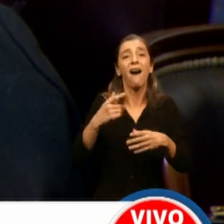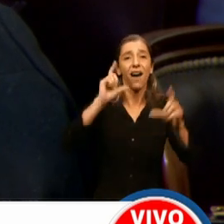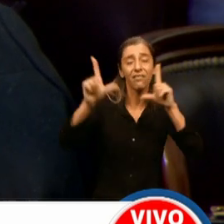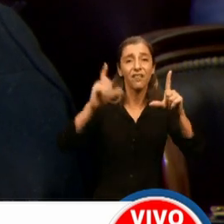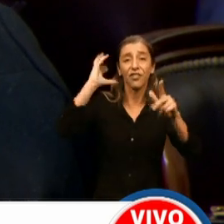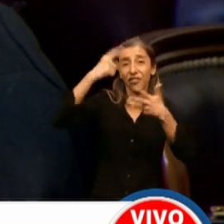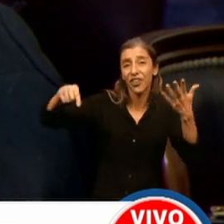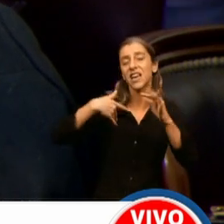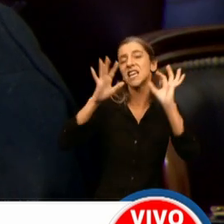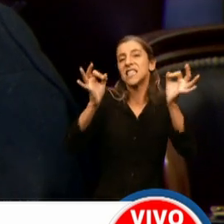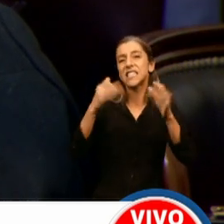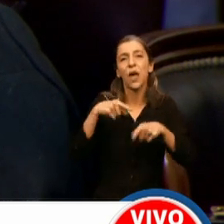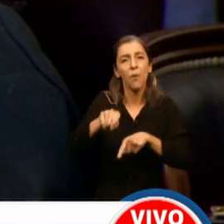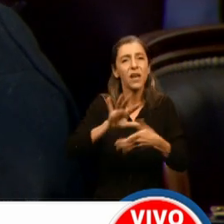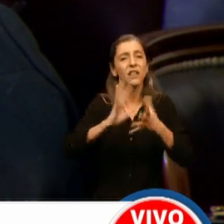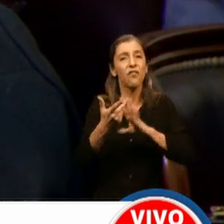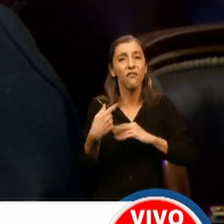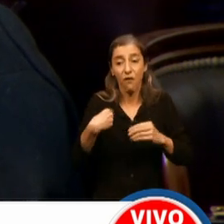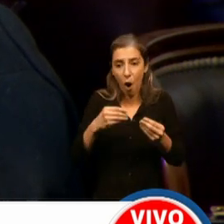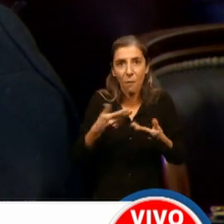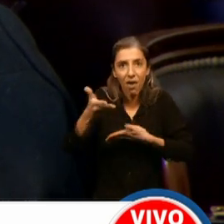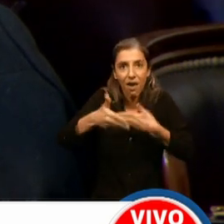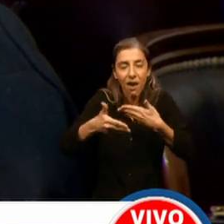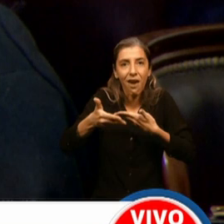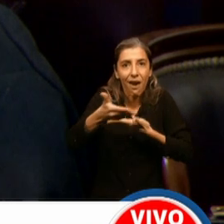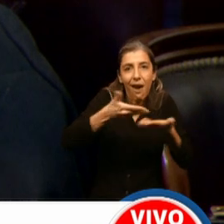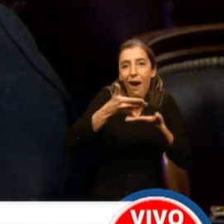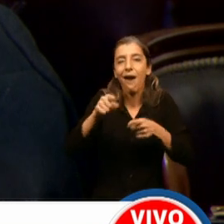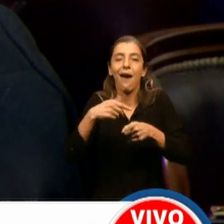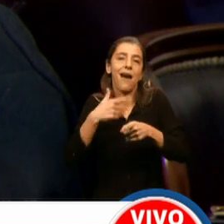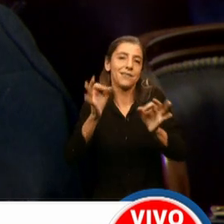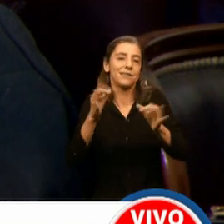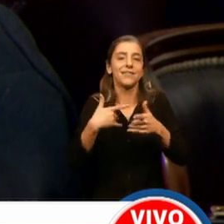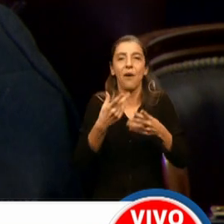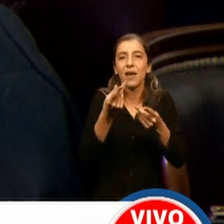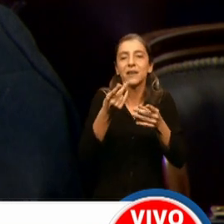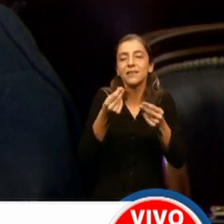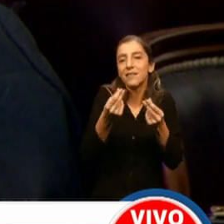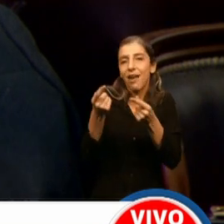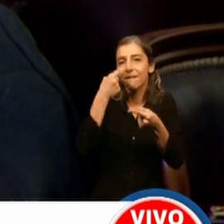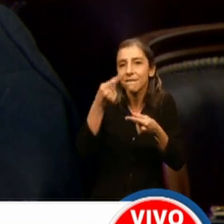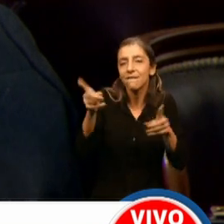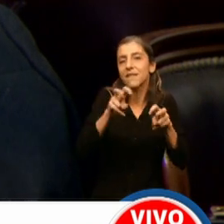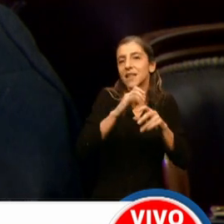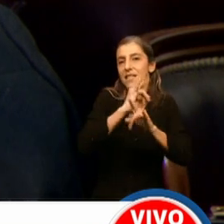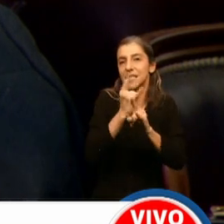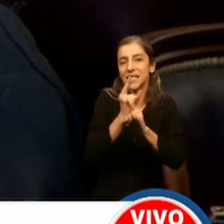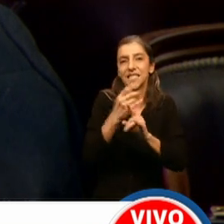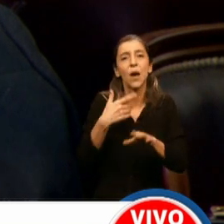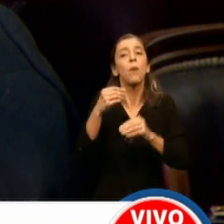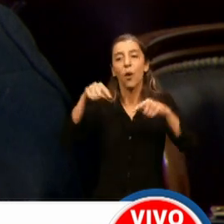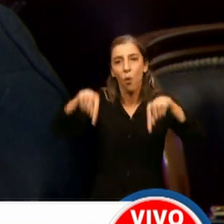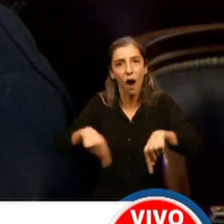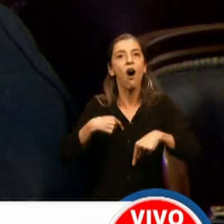disputan esas prácticas ponen en tensión el carácter mercantil que tienen es decir la comunicación recupera o restaura su condición de derecho